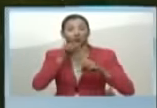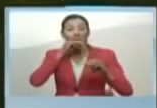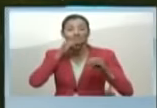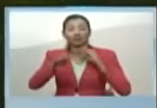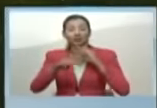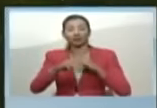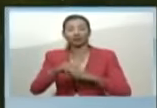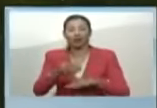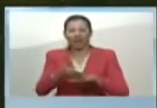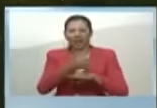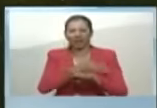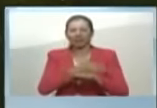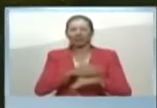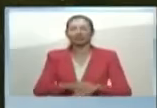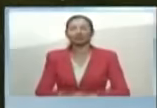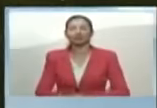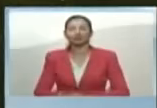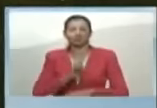unos minutos,